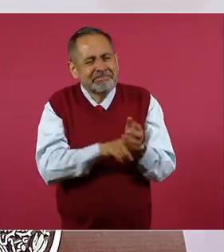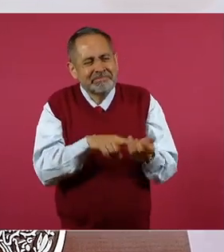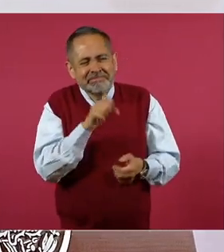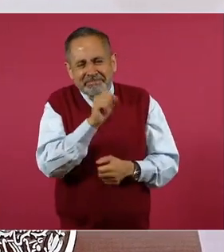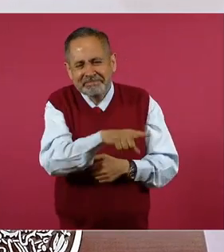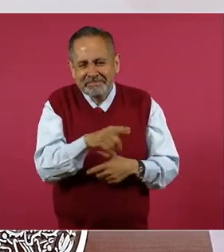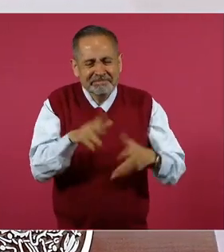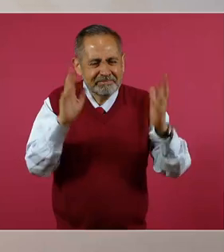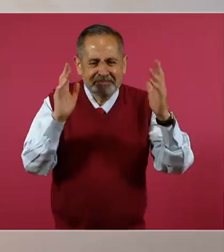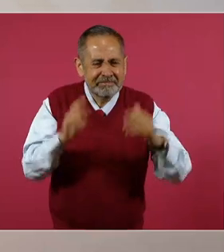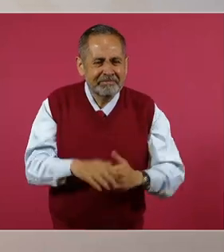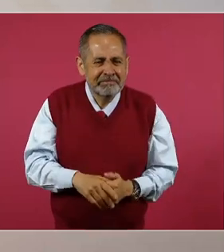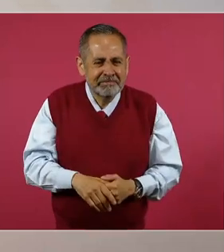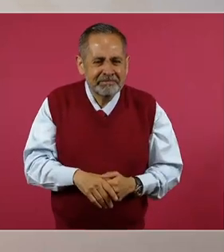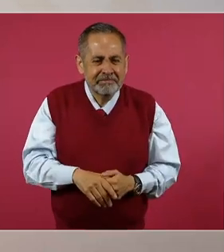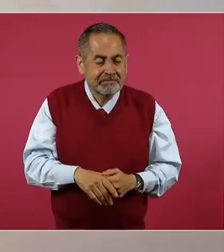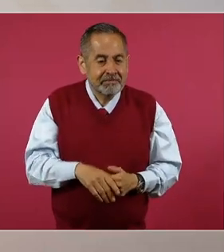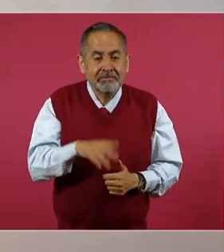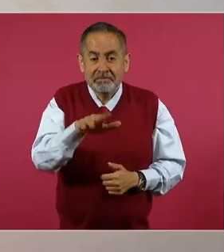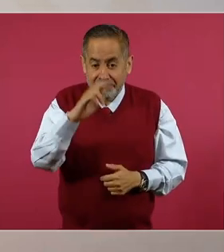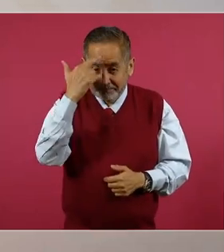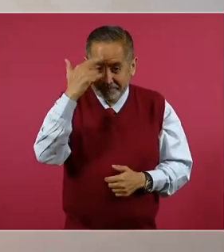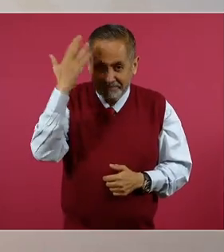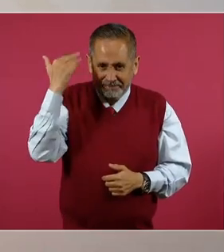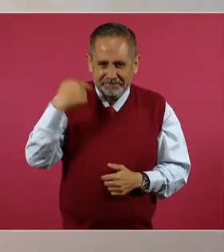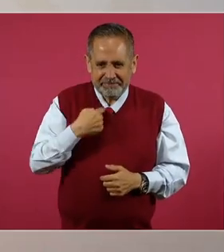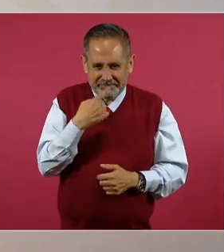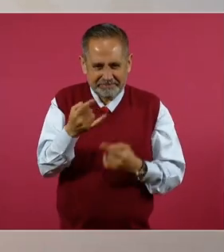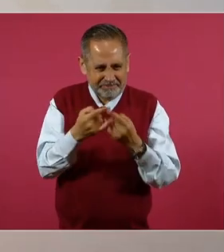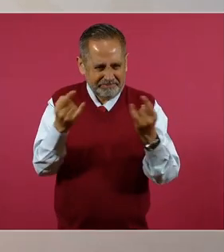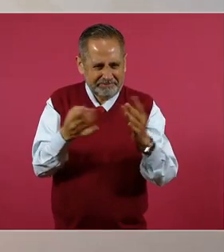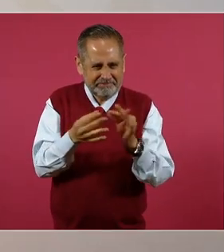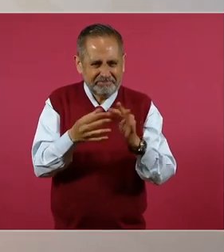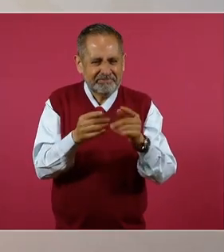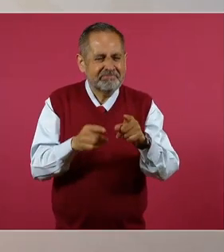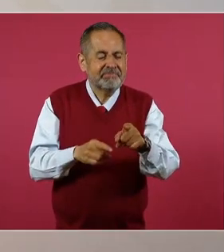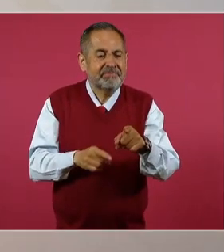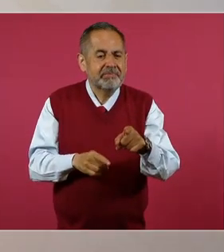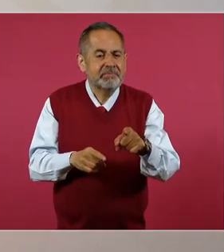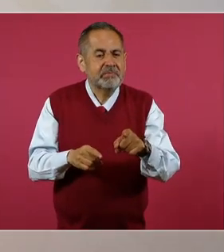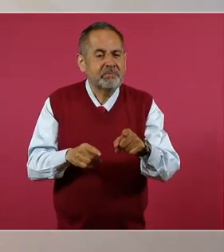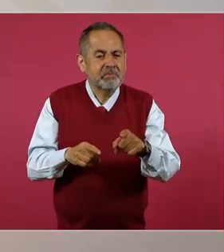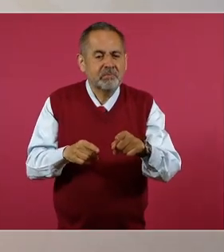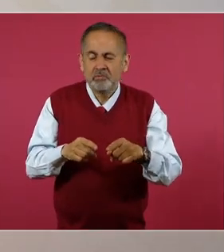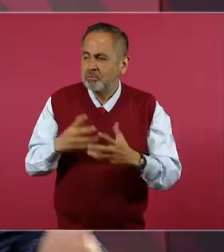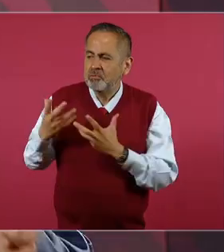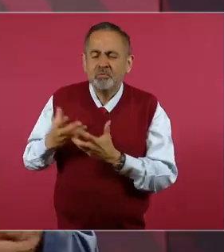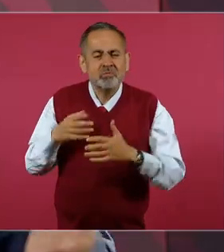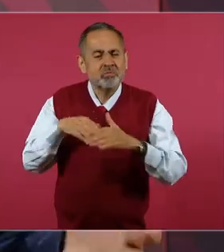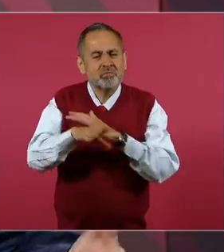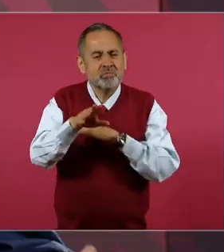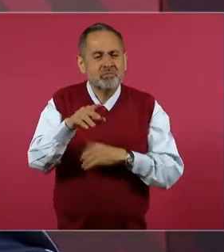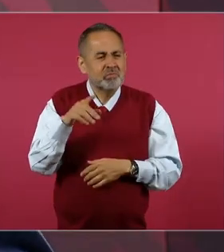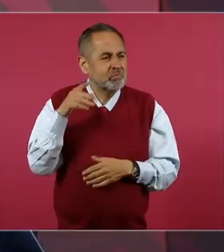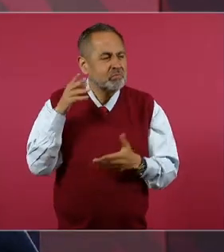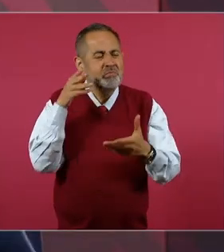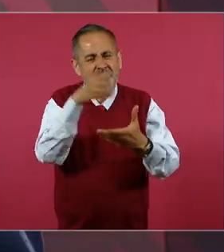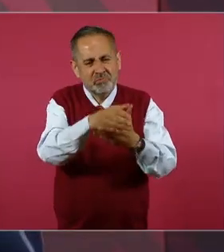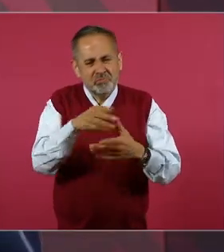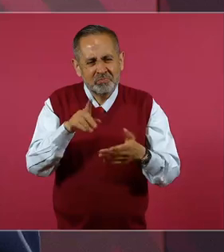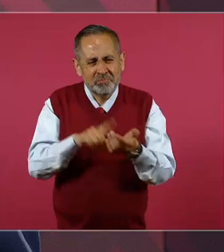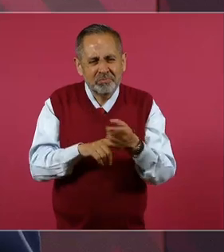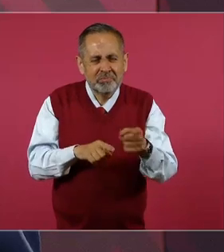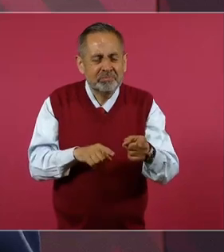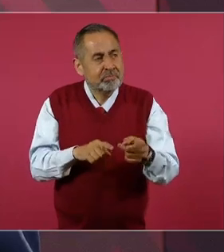y salen de ahí. Yo les platiqué una vez que fuimos a una ceremonia